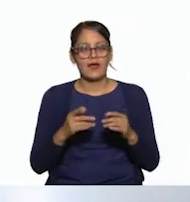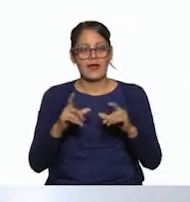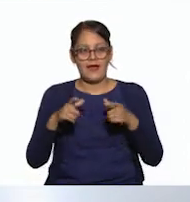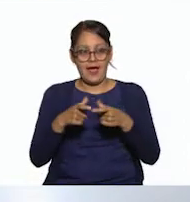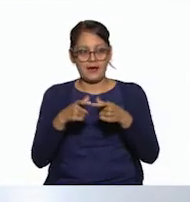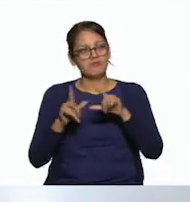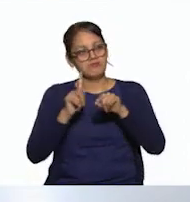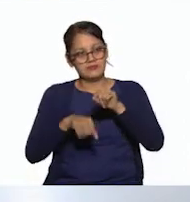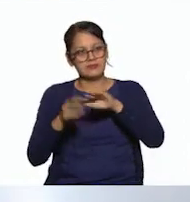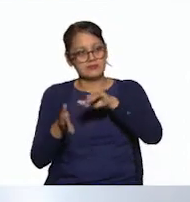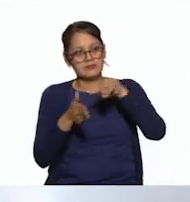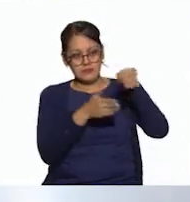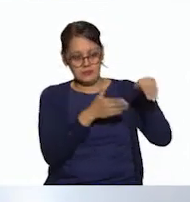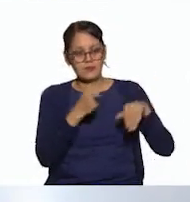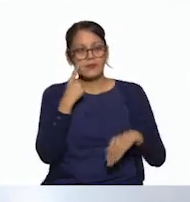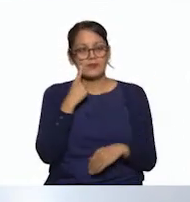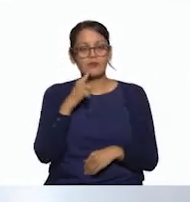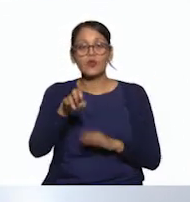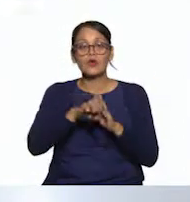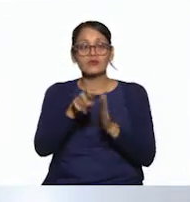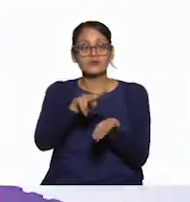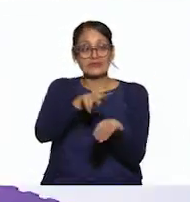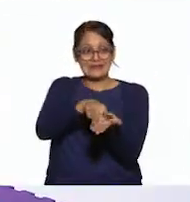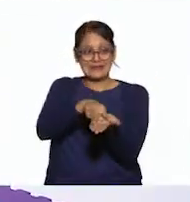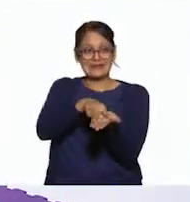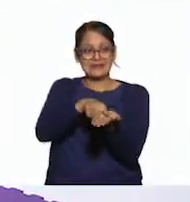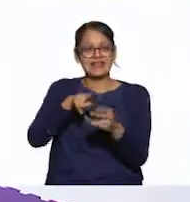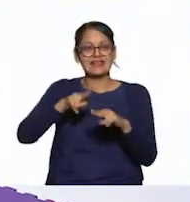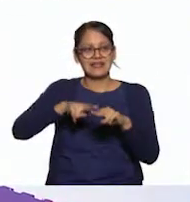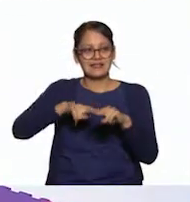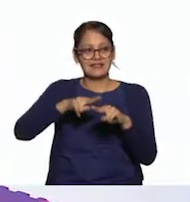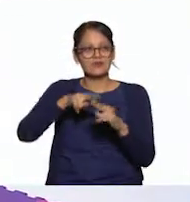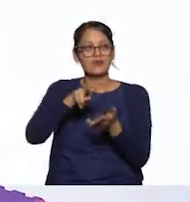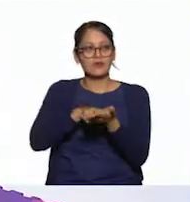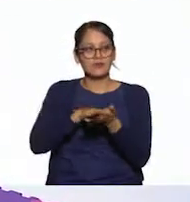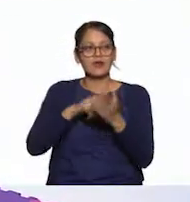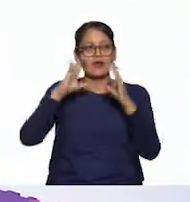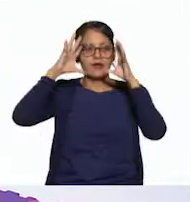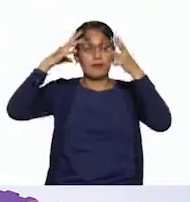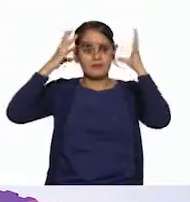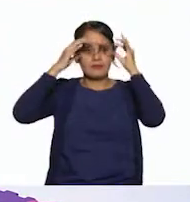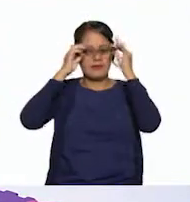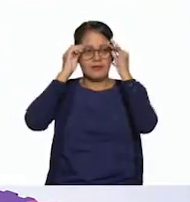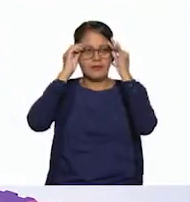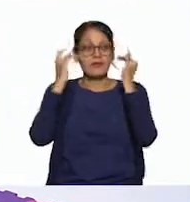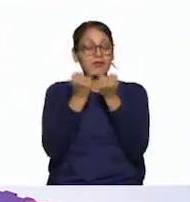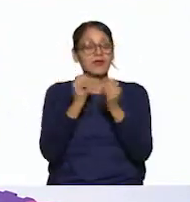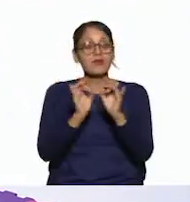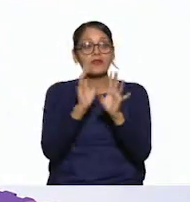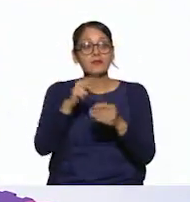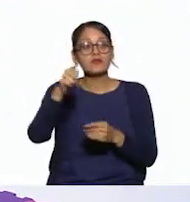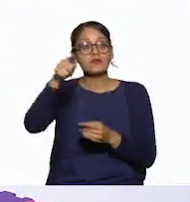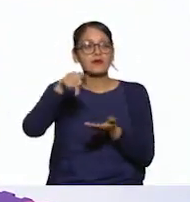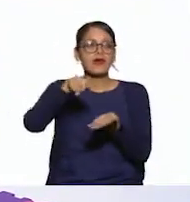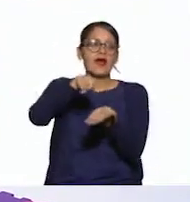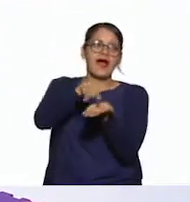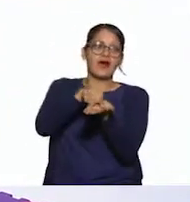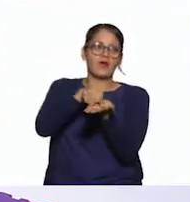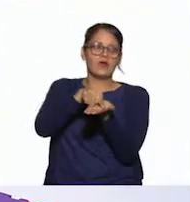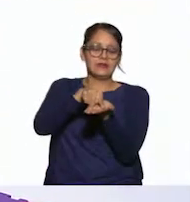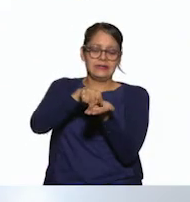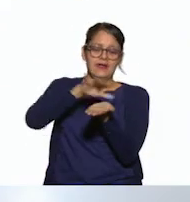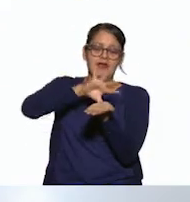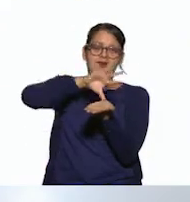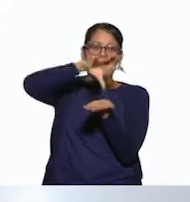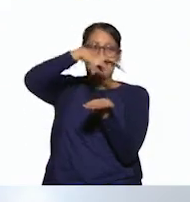lado. Si ustedes se sientan así, este es su espacio. Pero si ustedes se acuestan también, toda esa es su kinesfera. Toda esa